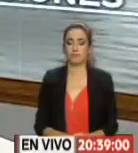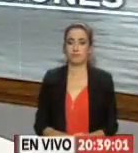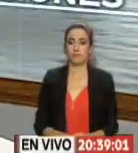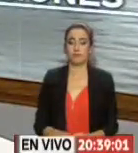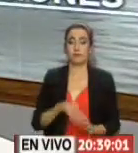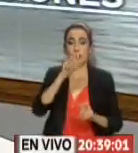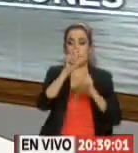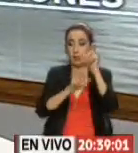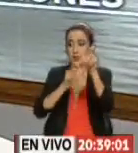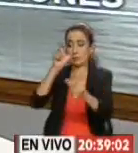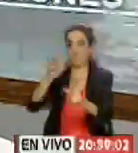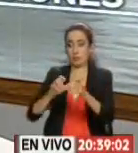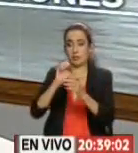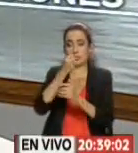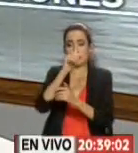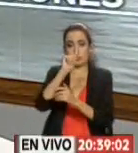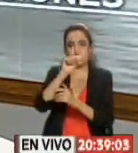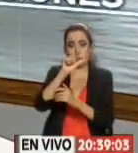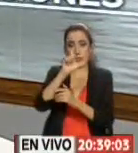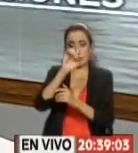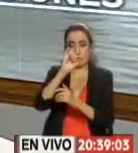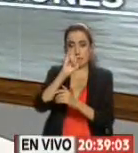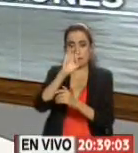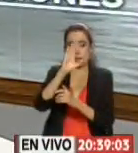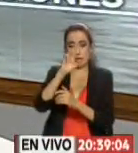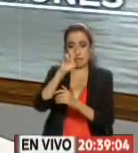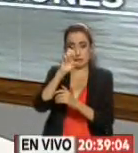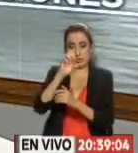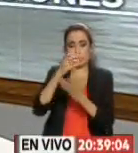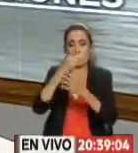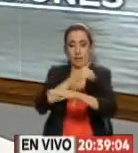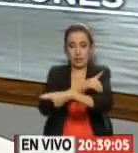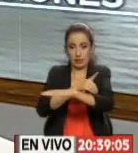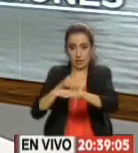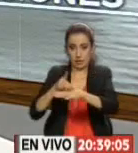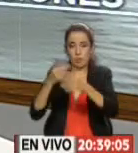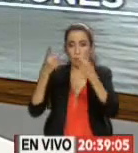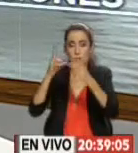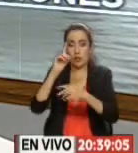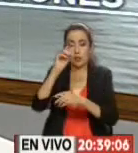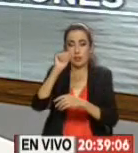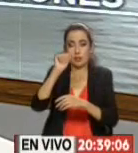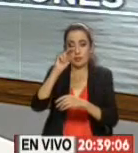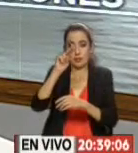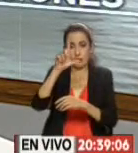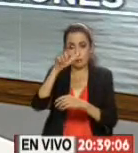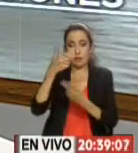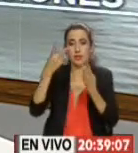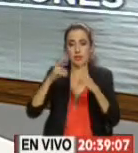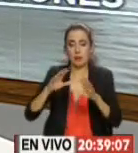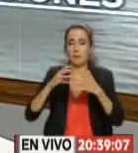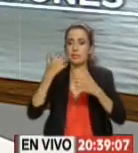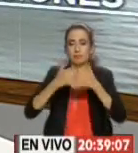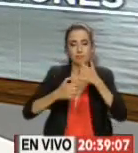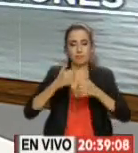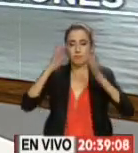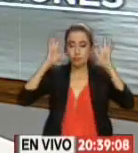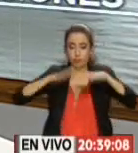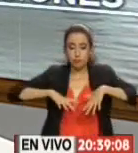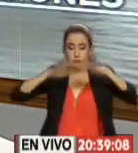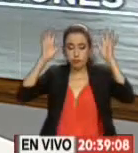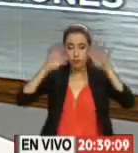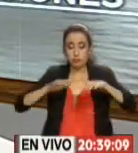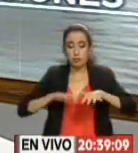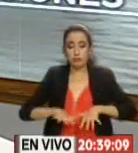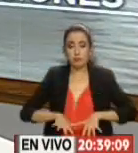Los habitantes de Salitre y Daule, en la provincia del Guayas, también sufren los estragos del invierno. La crecida de varios ríos causó inundaciones